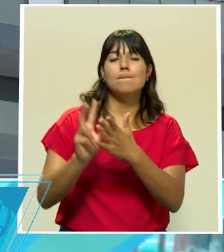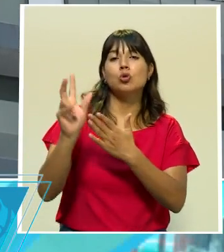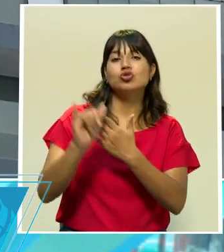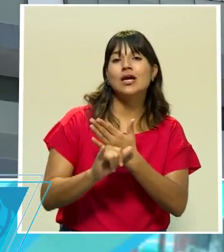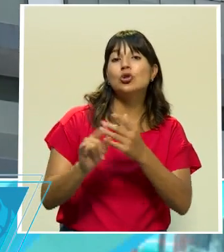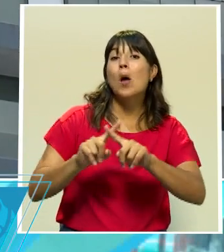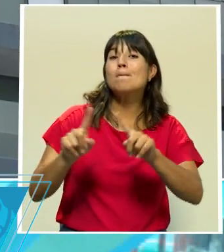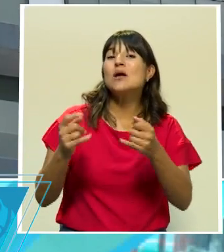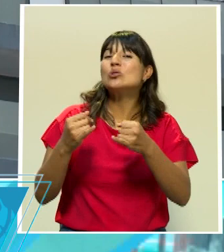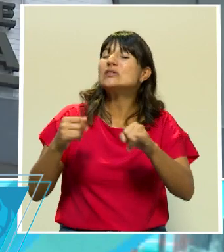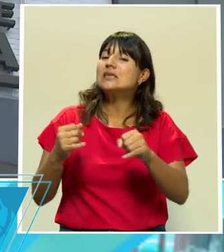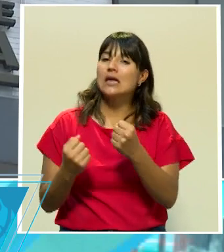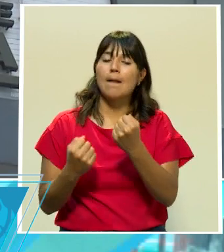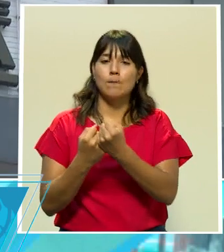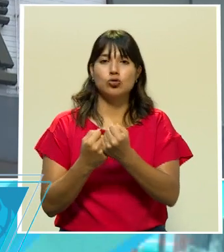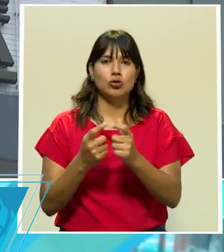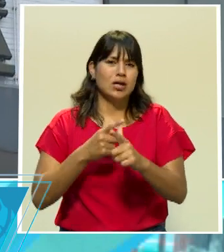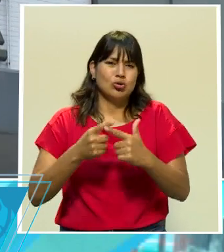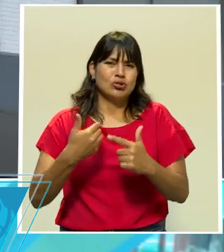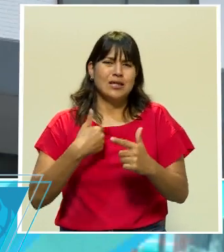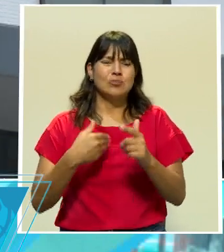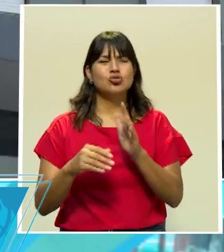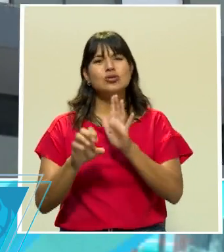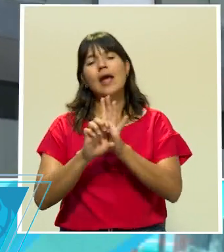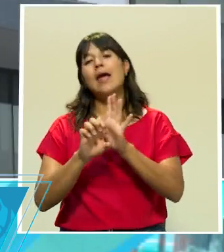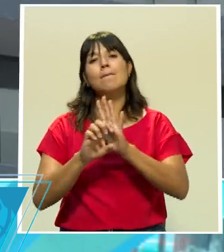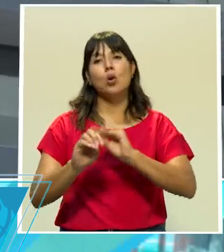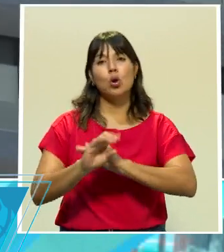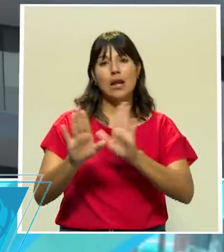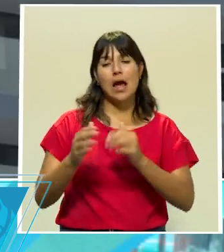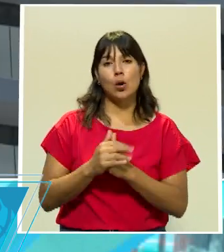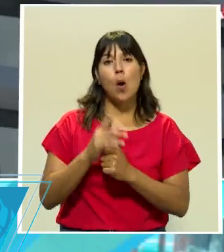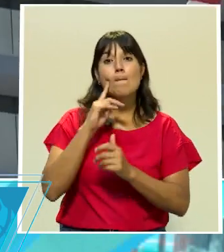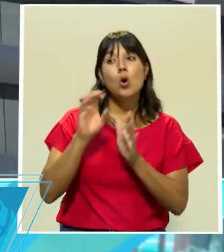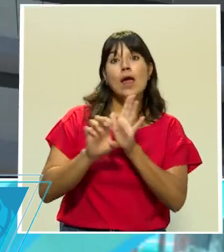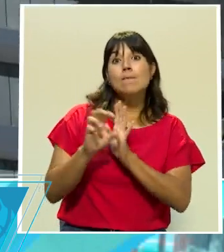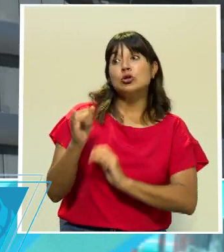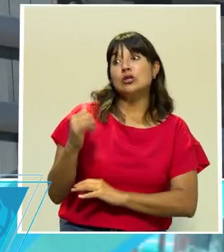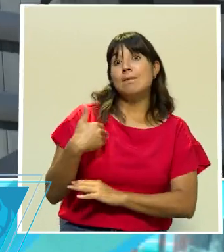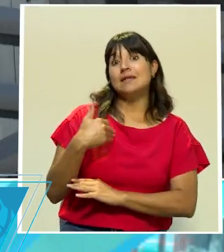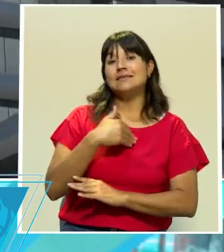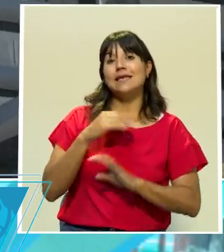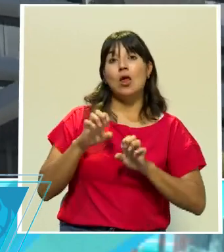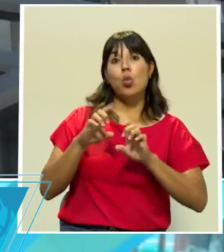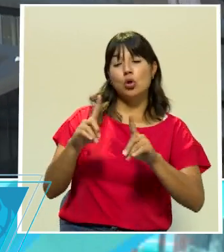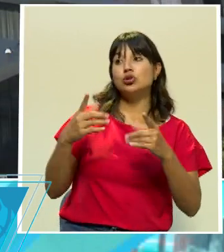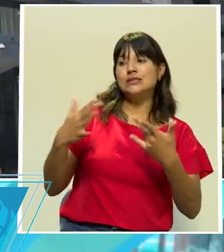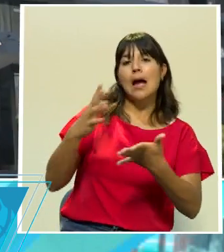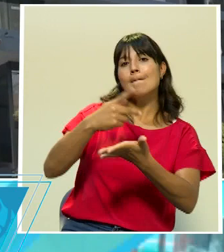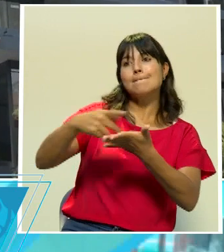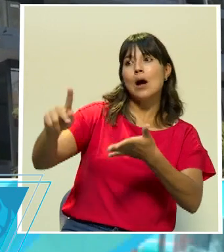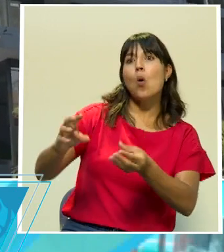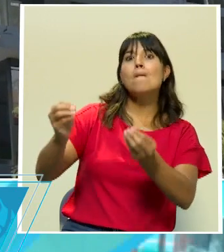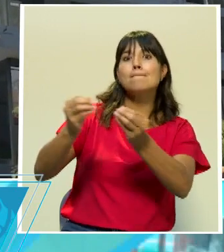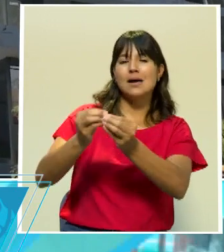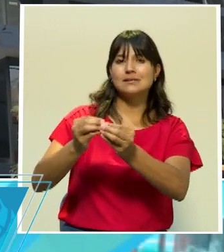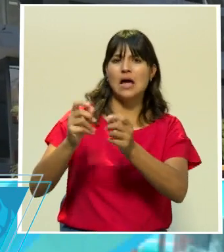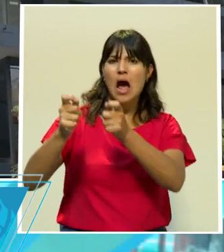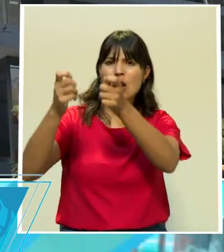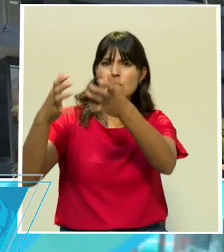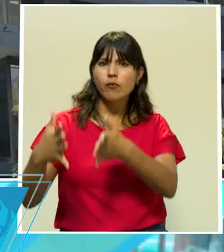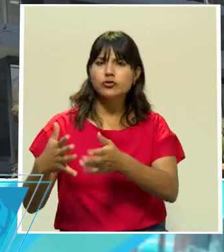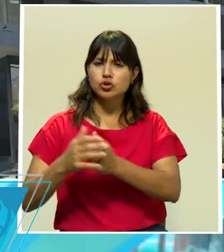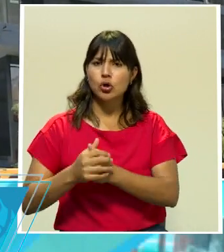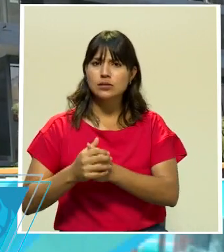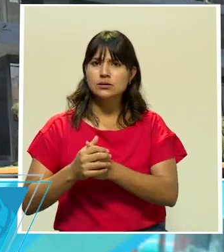recaudación. Entonces tenemos ejemplos muy concretos. Por ejemplo, si en el Ministerio de Educación se le ha pagado de más a los maestros, es un